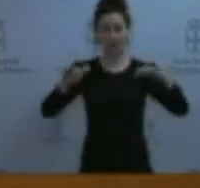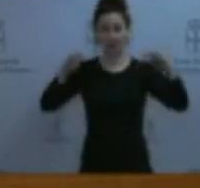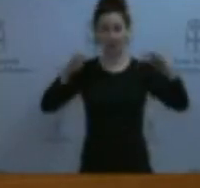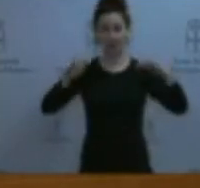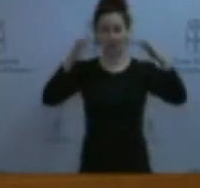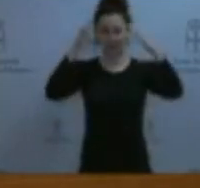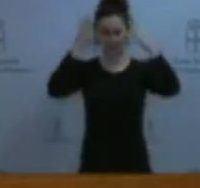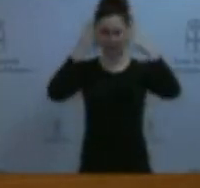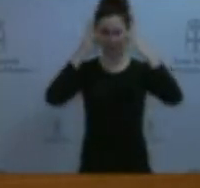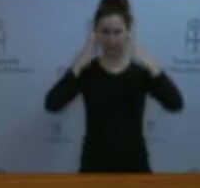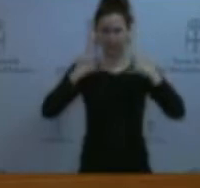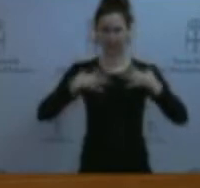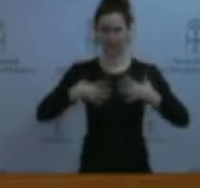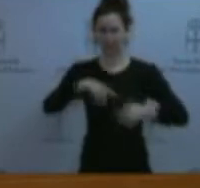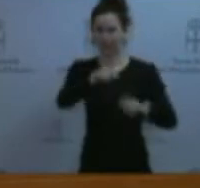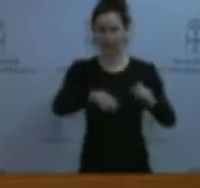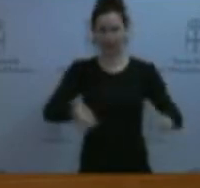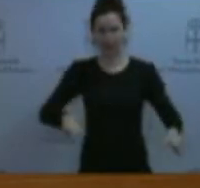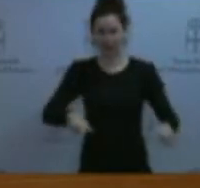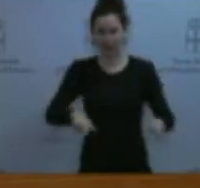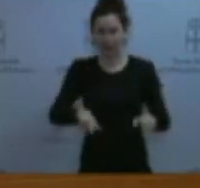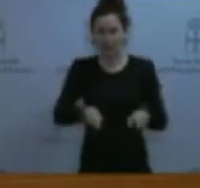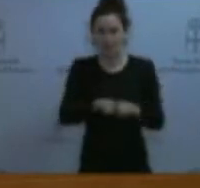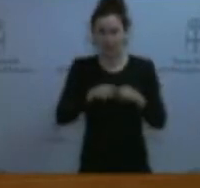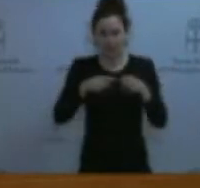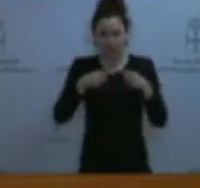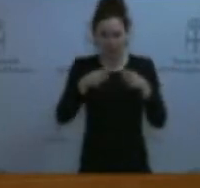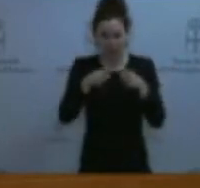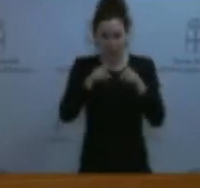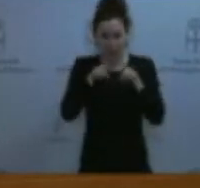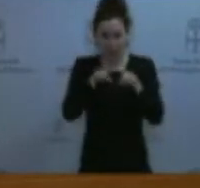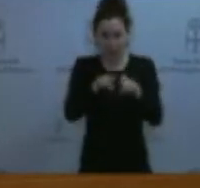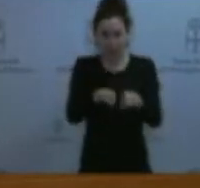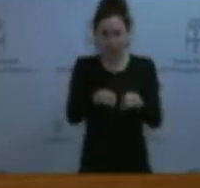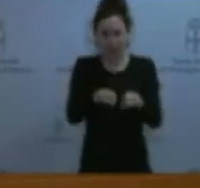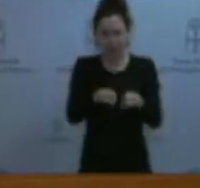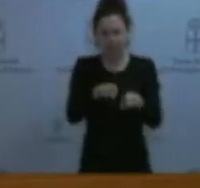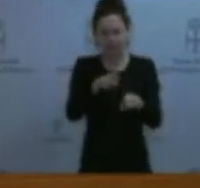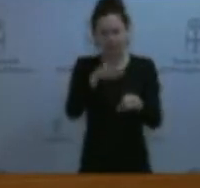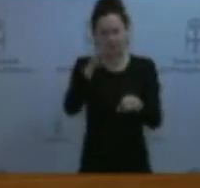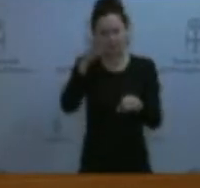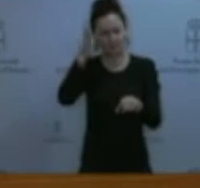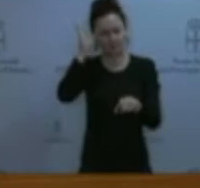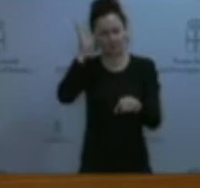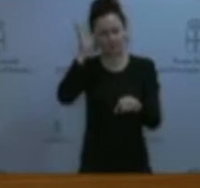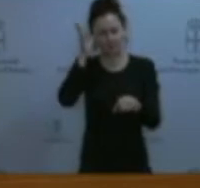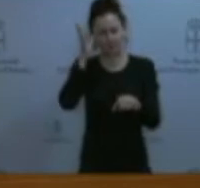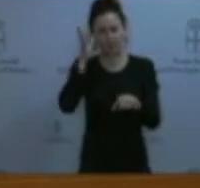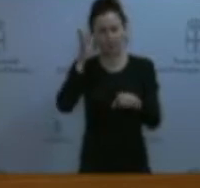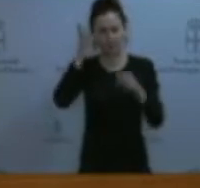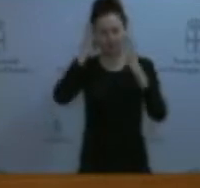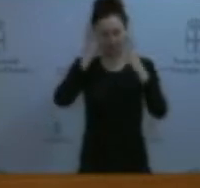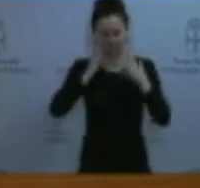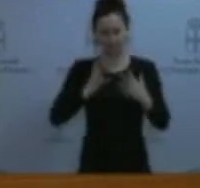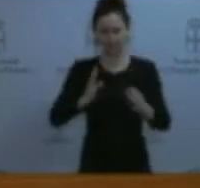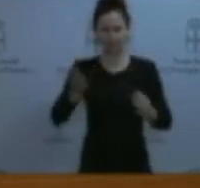y vecinas de Avilés con un ácido brutalmente corrosivo y de graves efectos para